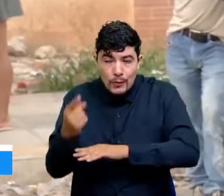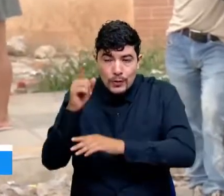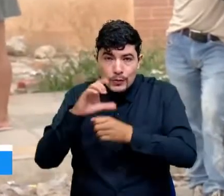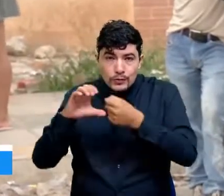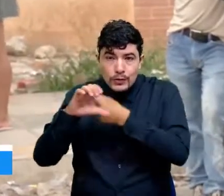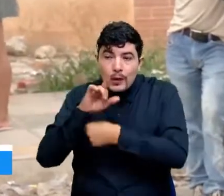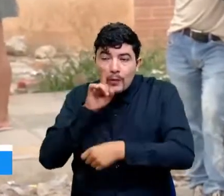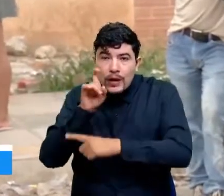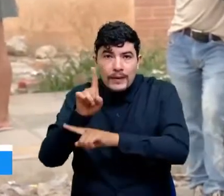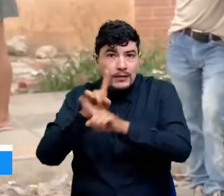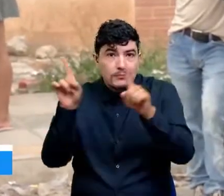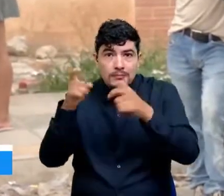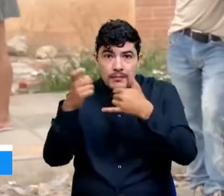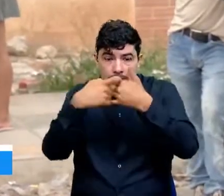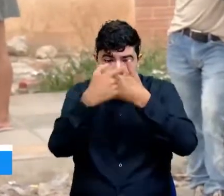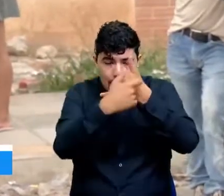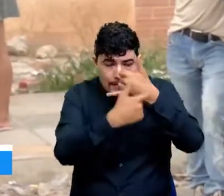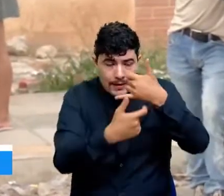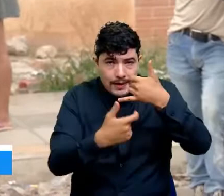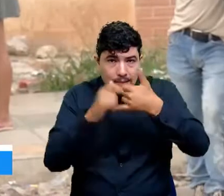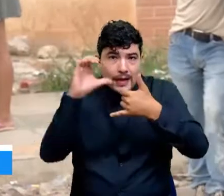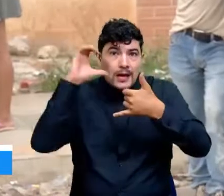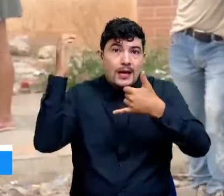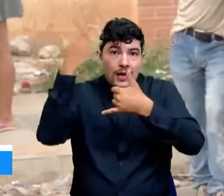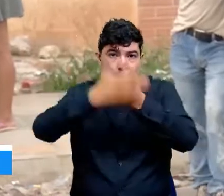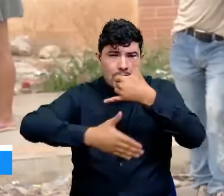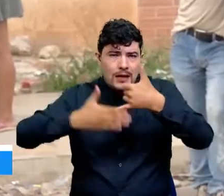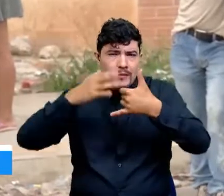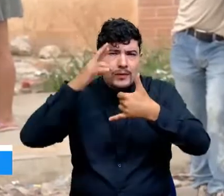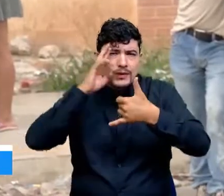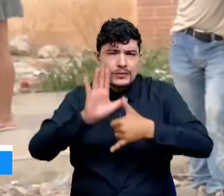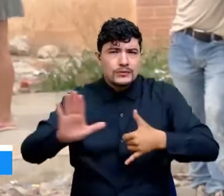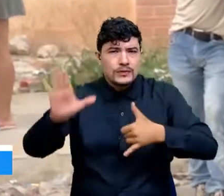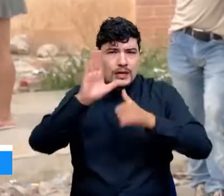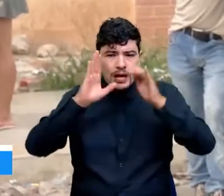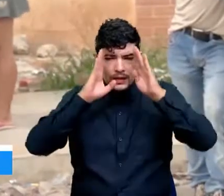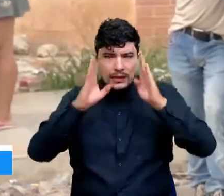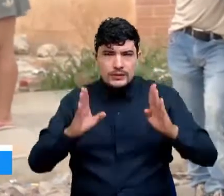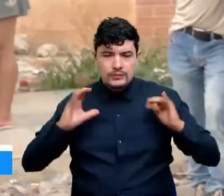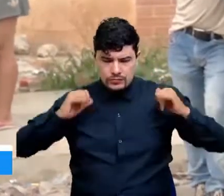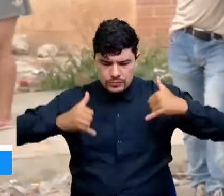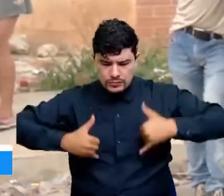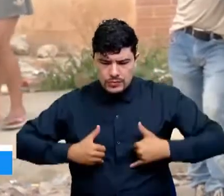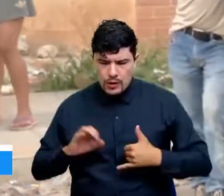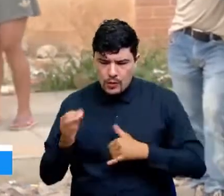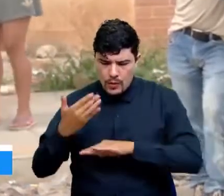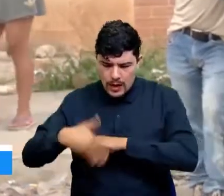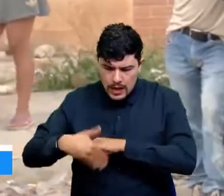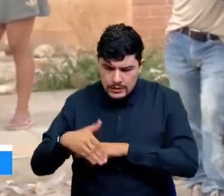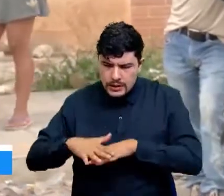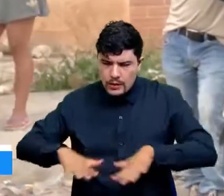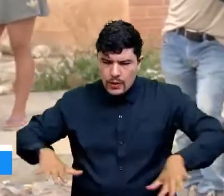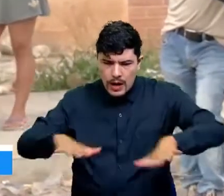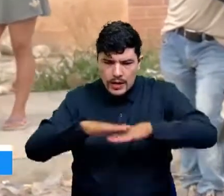ciudades del país. Por eso el llamado es a tener mucha atención con sus pertenencias en calles y en vías